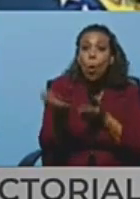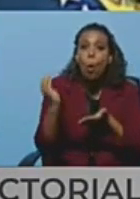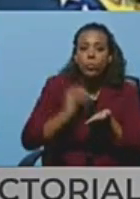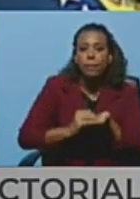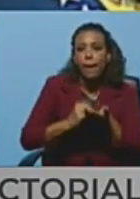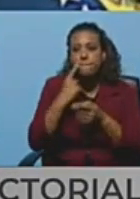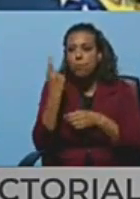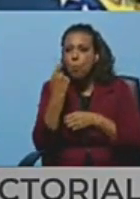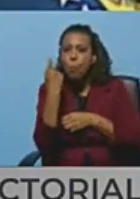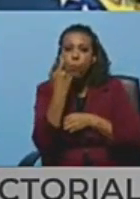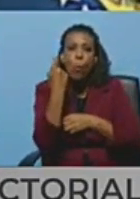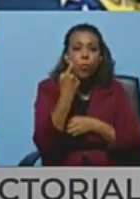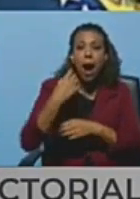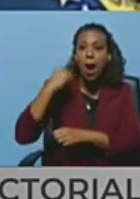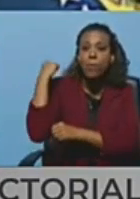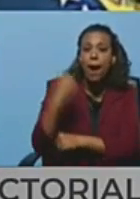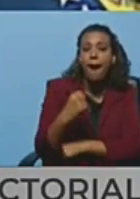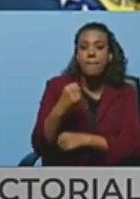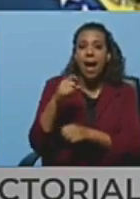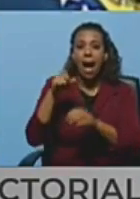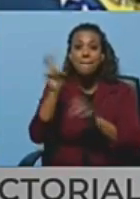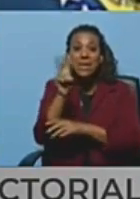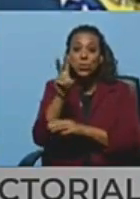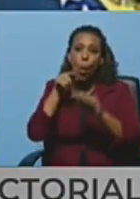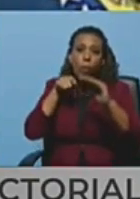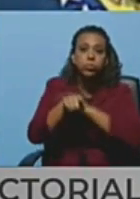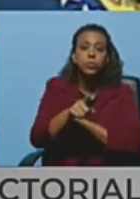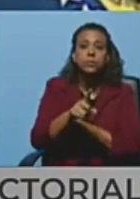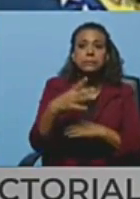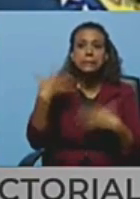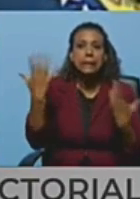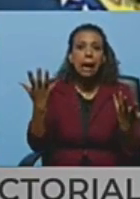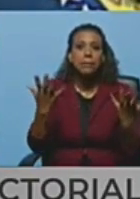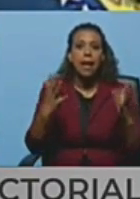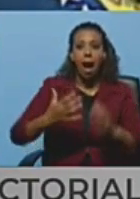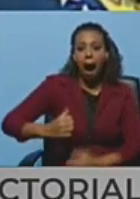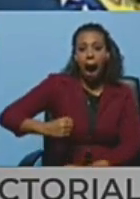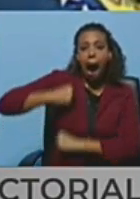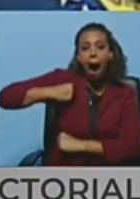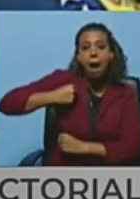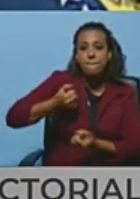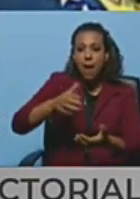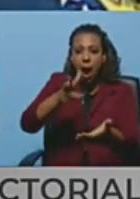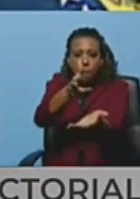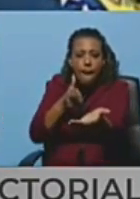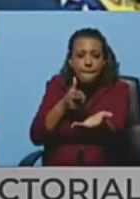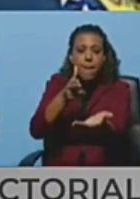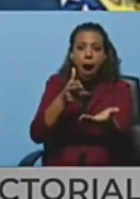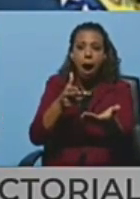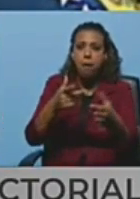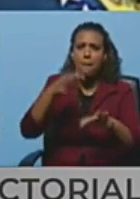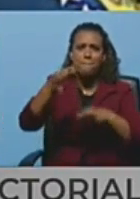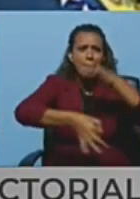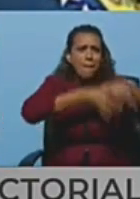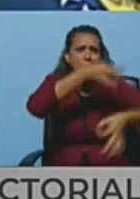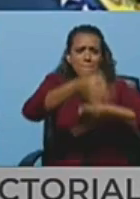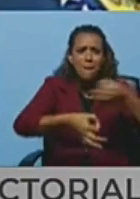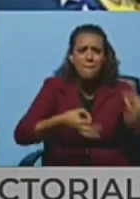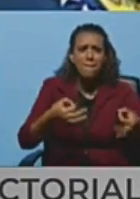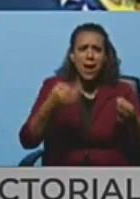para tratar de atacar a nuestro país. Hablan de las armas, ellos hablan de las